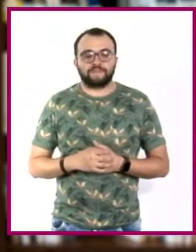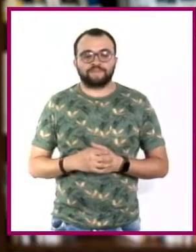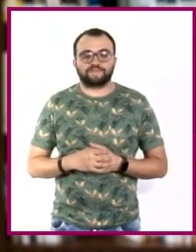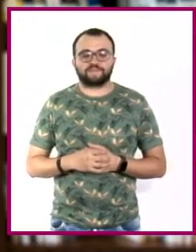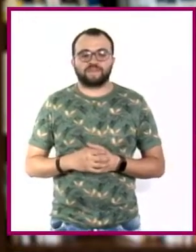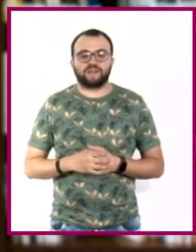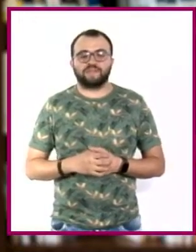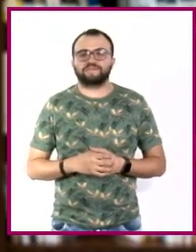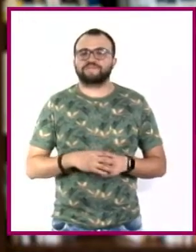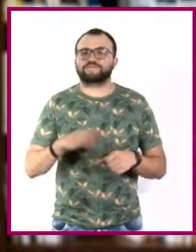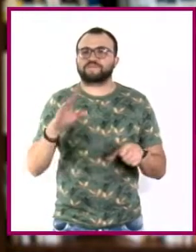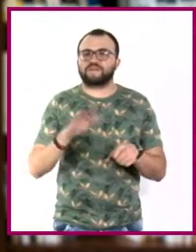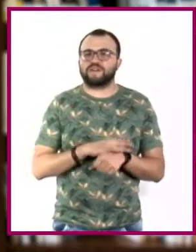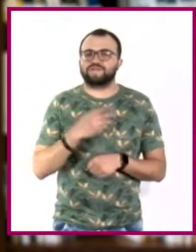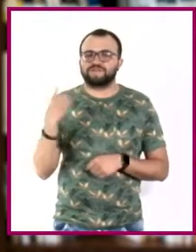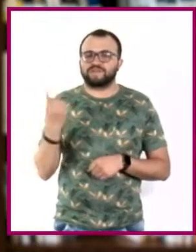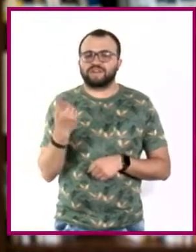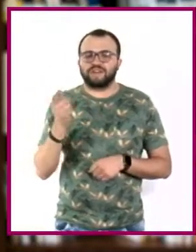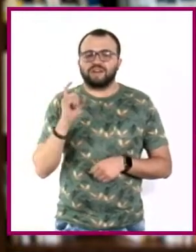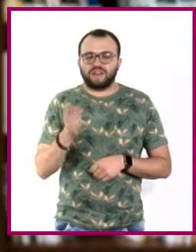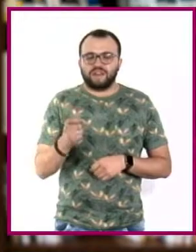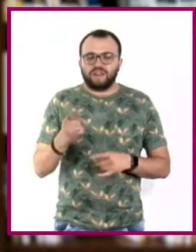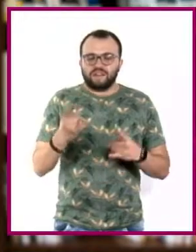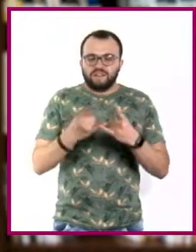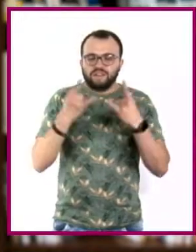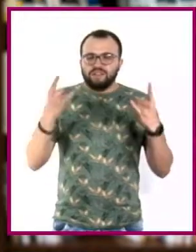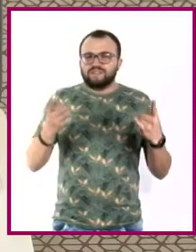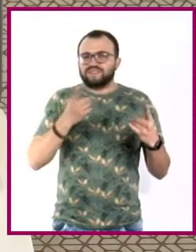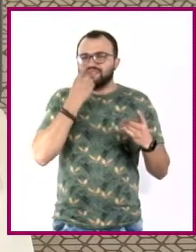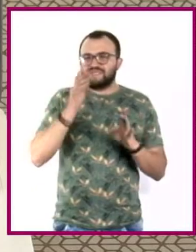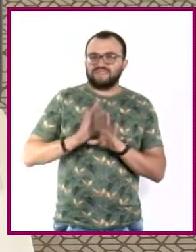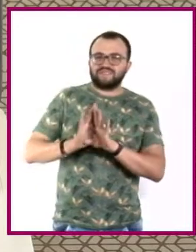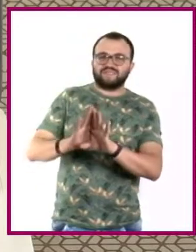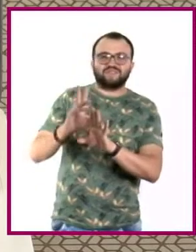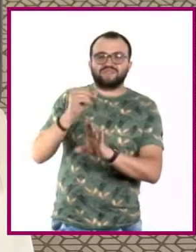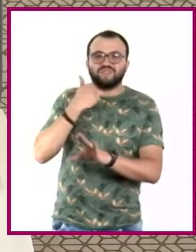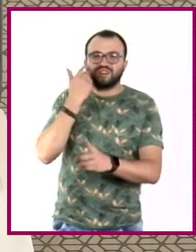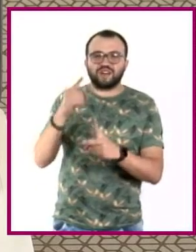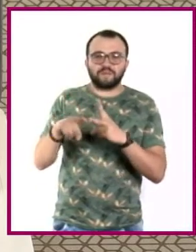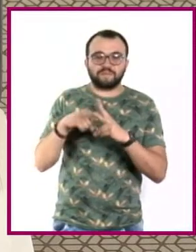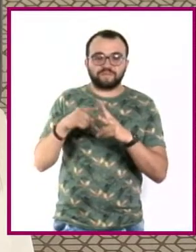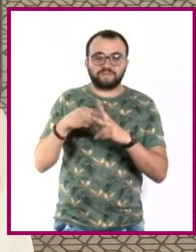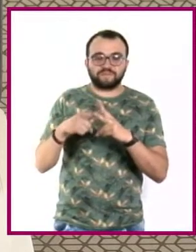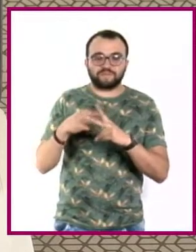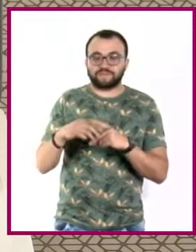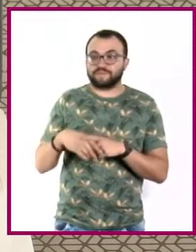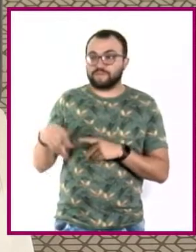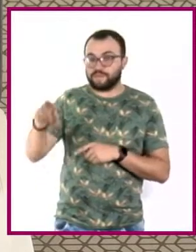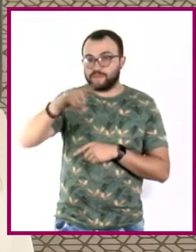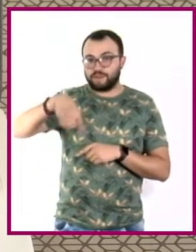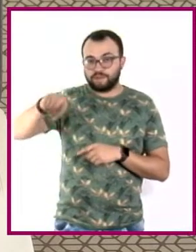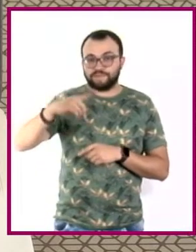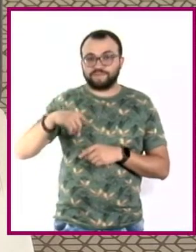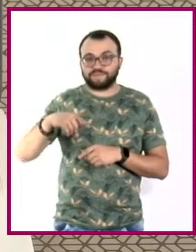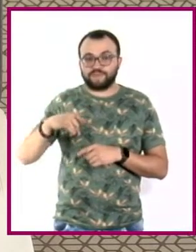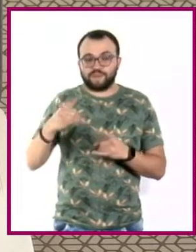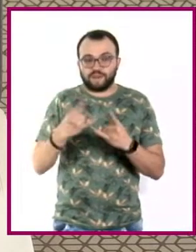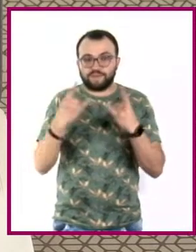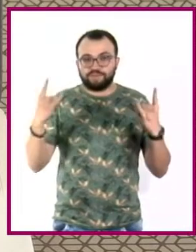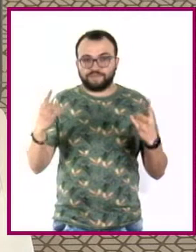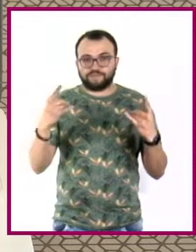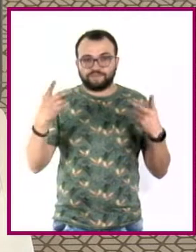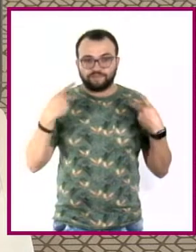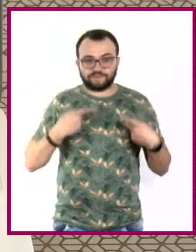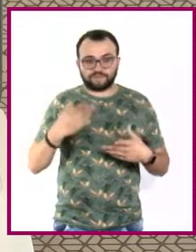¿A qué se debe el escepticismo de los historiadores ante la cliodinámica? Para muchos historiadores es